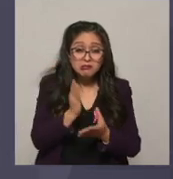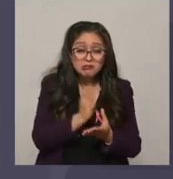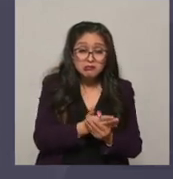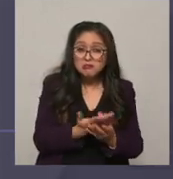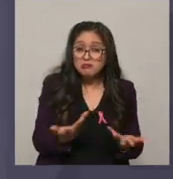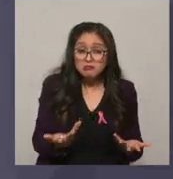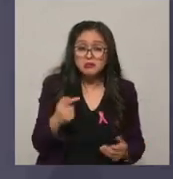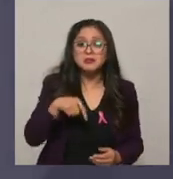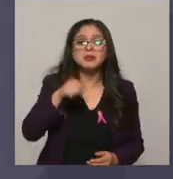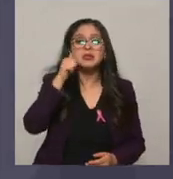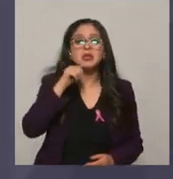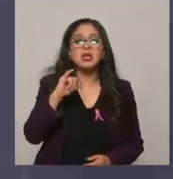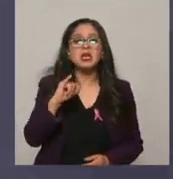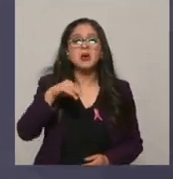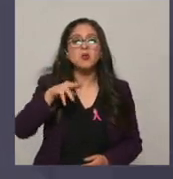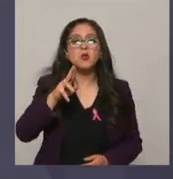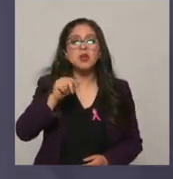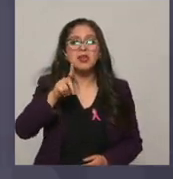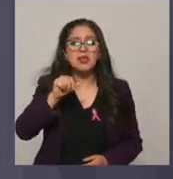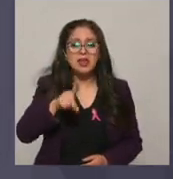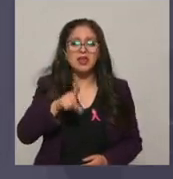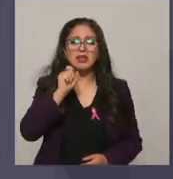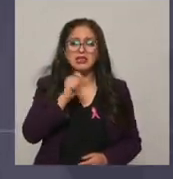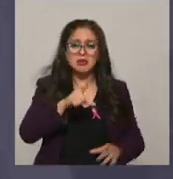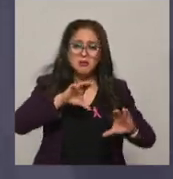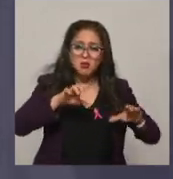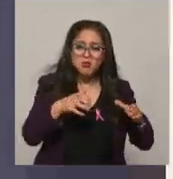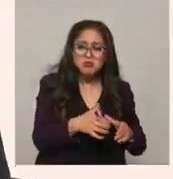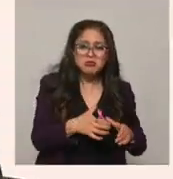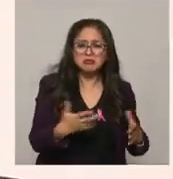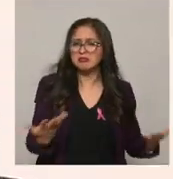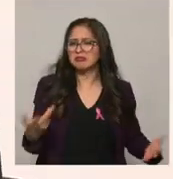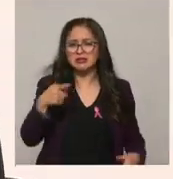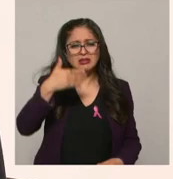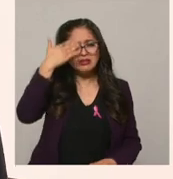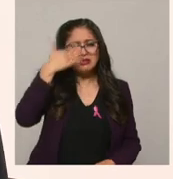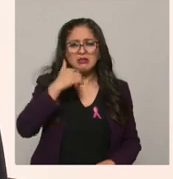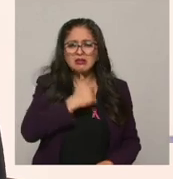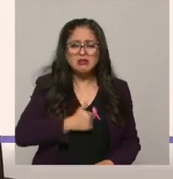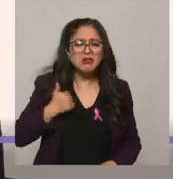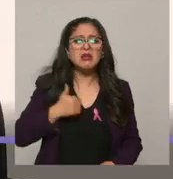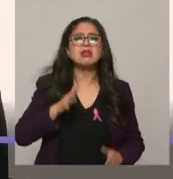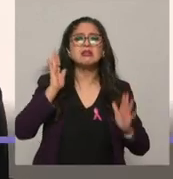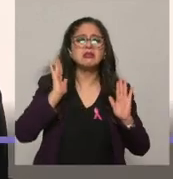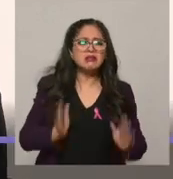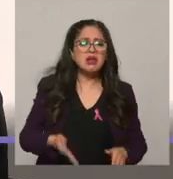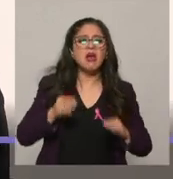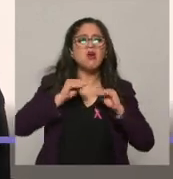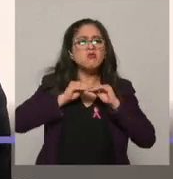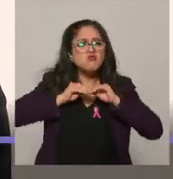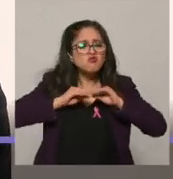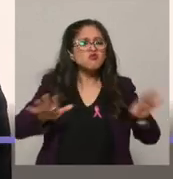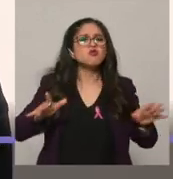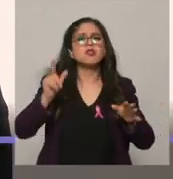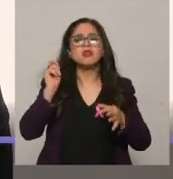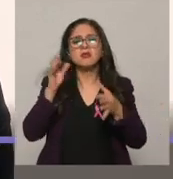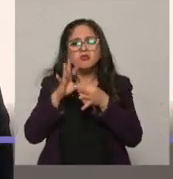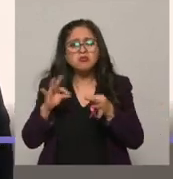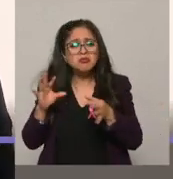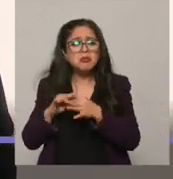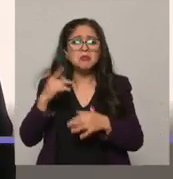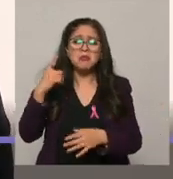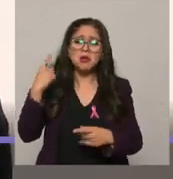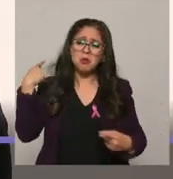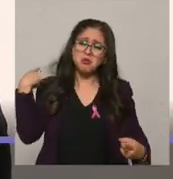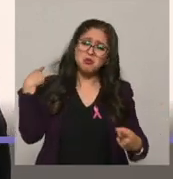de impunidad en estos casos no me sorprende. Es lamentable y lo lamentamos y lo denunciamos y lo exponemos, pero es un hecho que se sigue trayendo